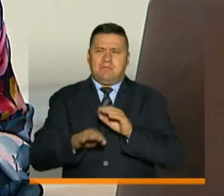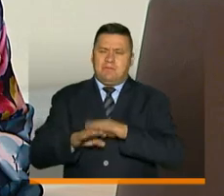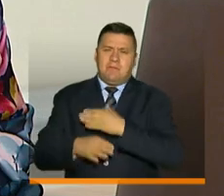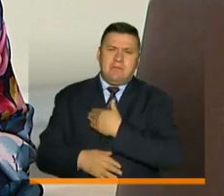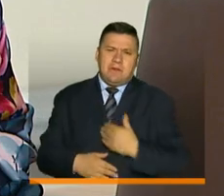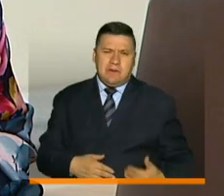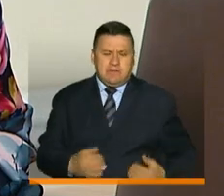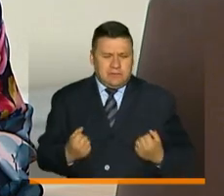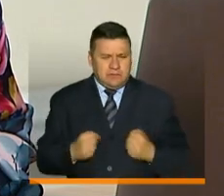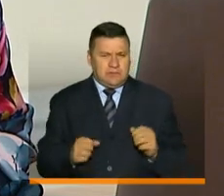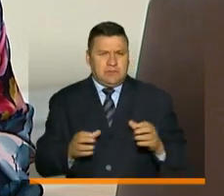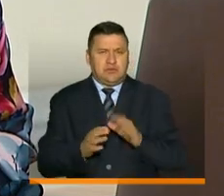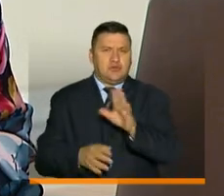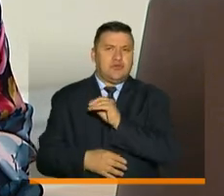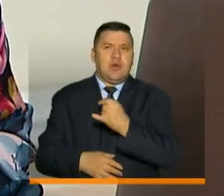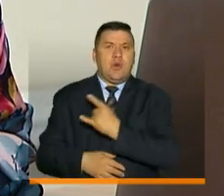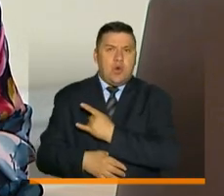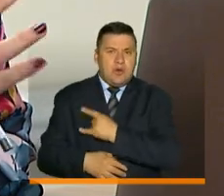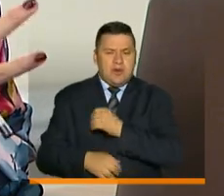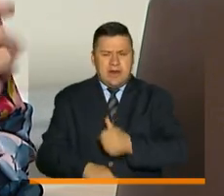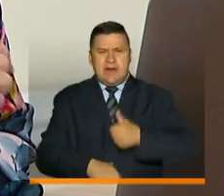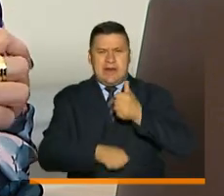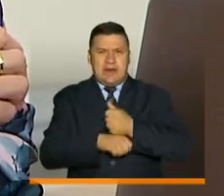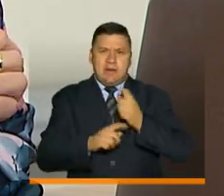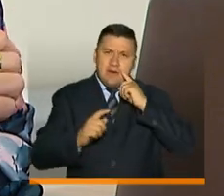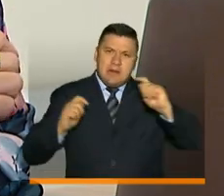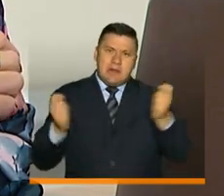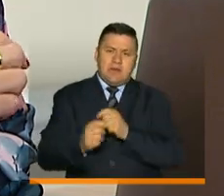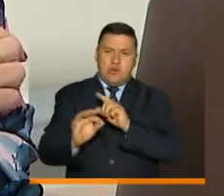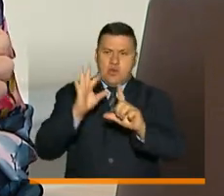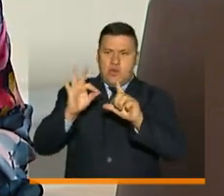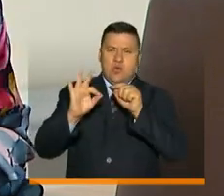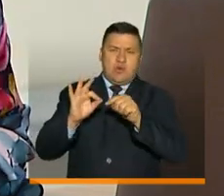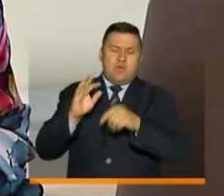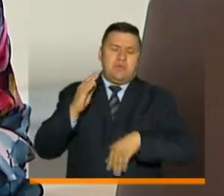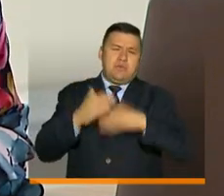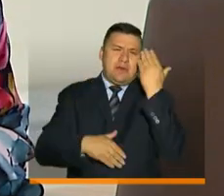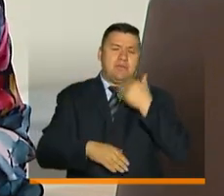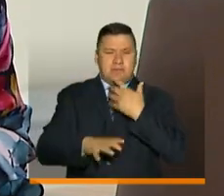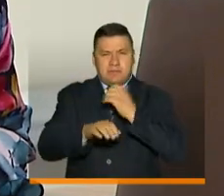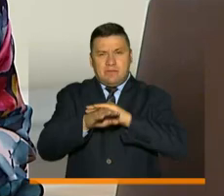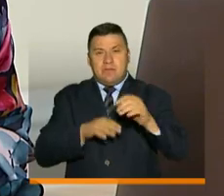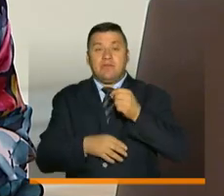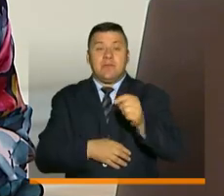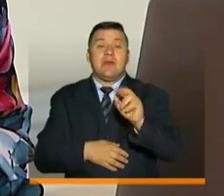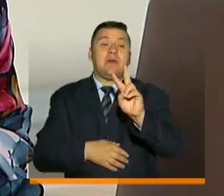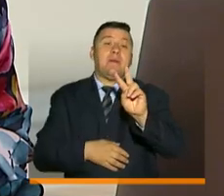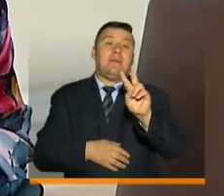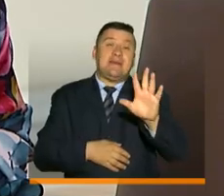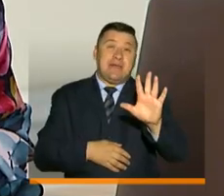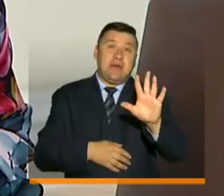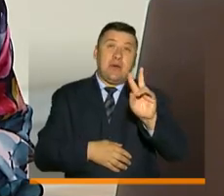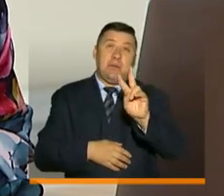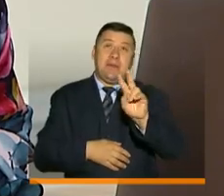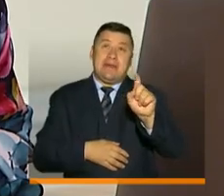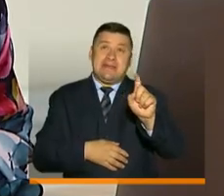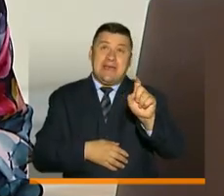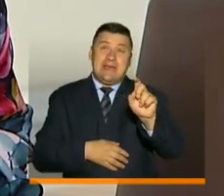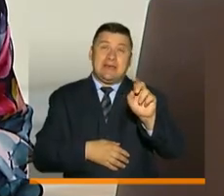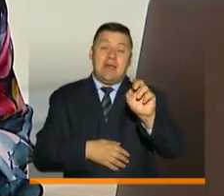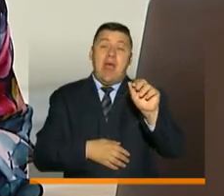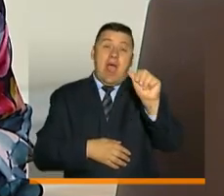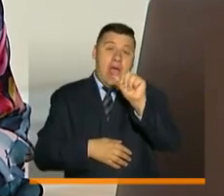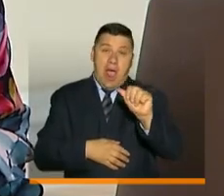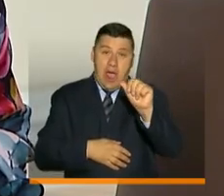presidente, el esfuerzo que están haciendo las universidades, los rectores por la transformación digital. Y hacerles una invitación, los días 25, 26 y 27 de